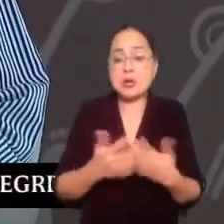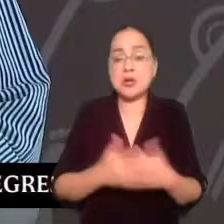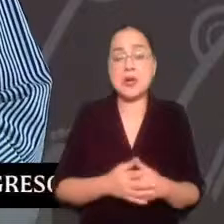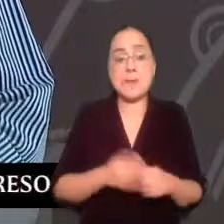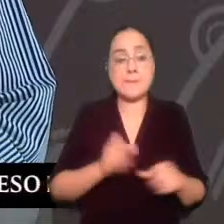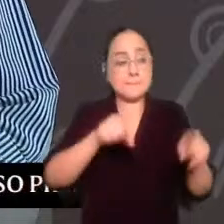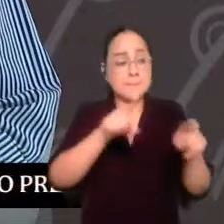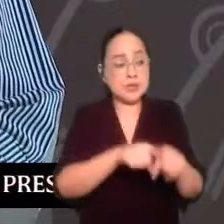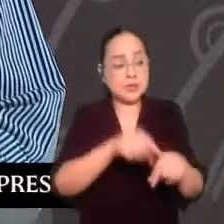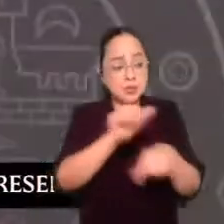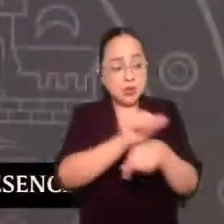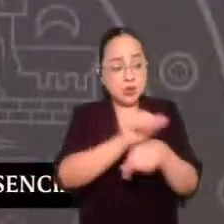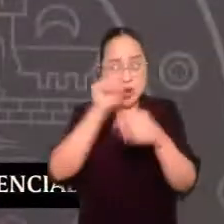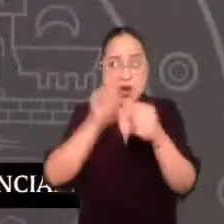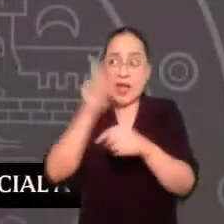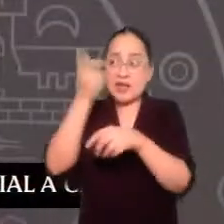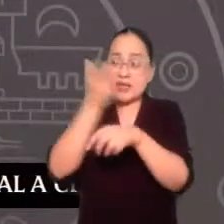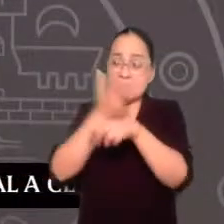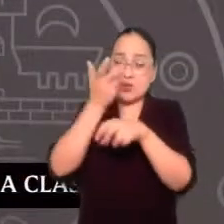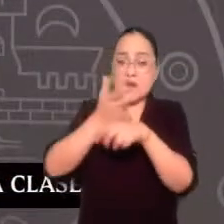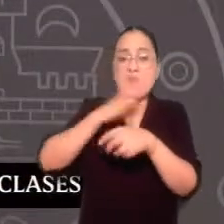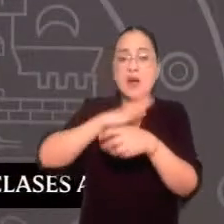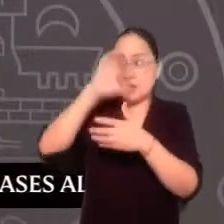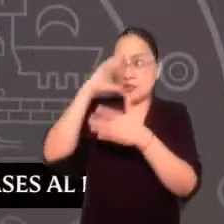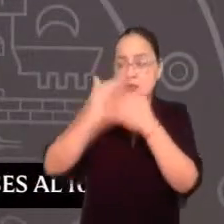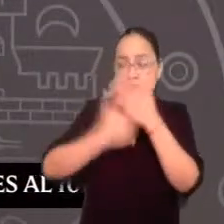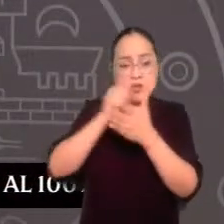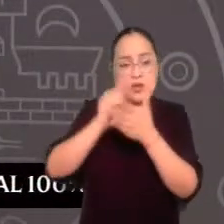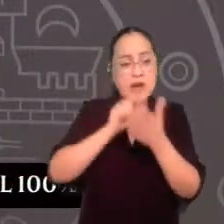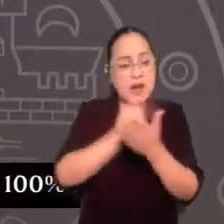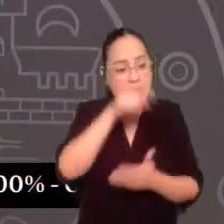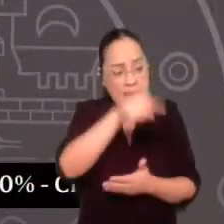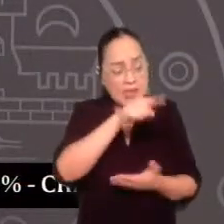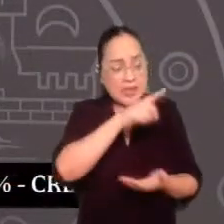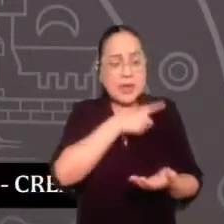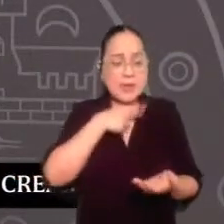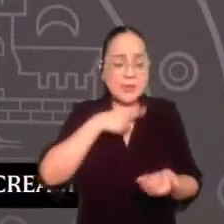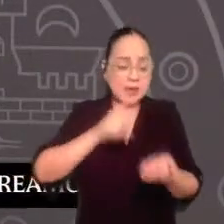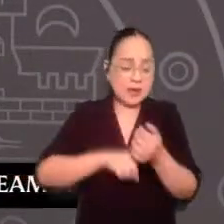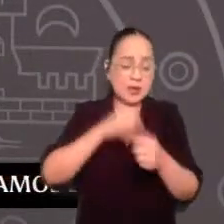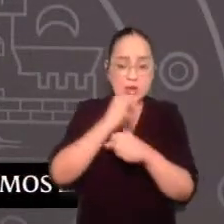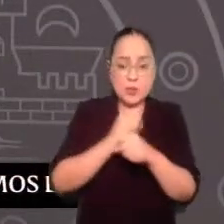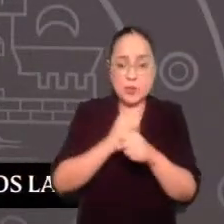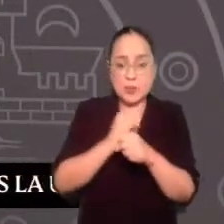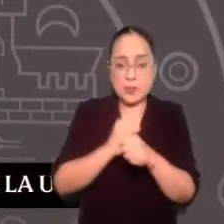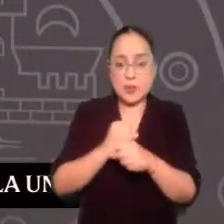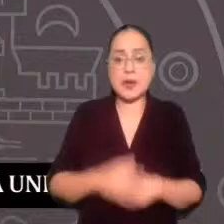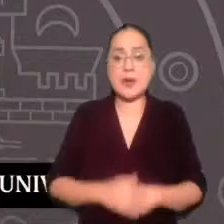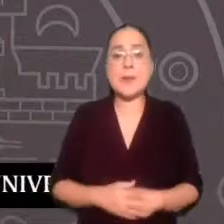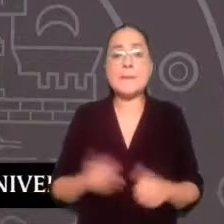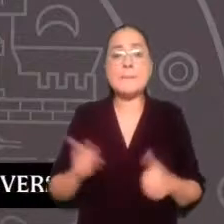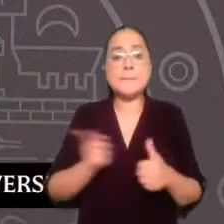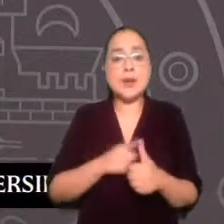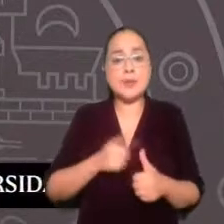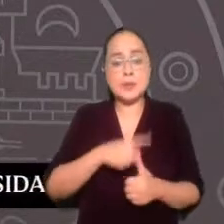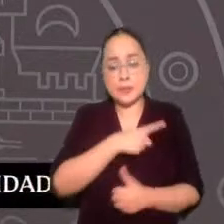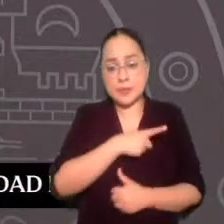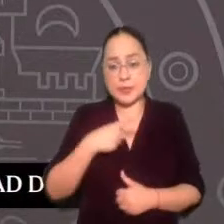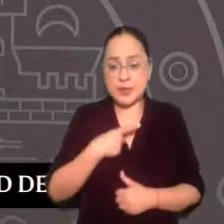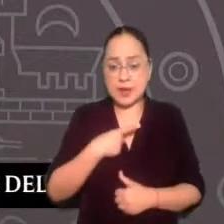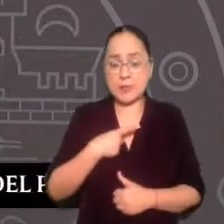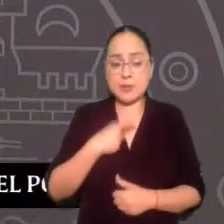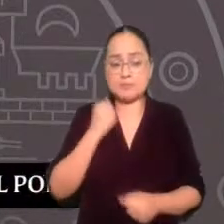delito. Esos carros los tienes que investigar. En primer lugar, nosotros vamos a tratar de detectarlos porque ellos no se pueden